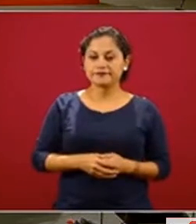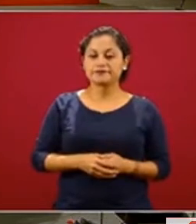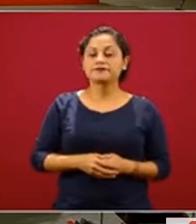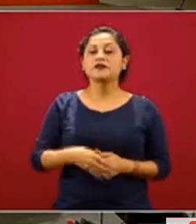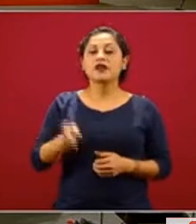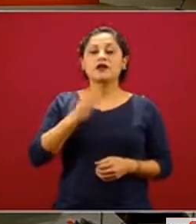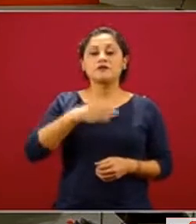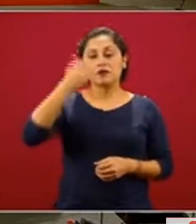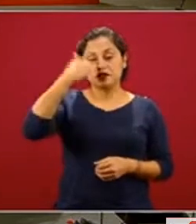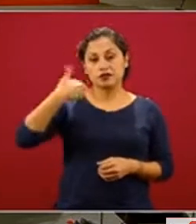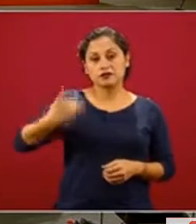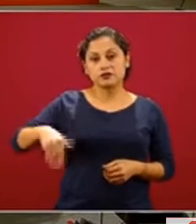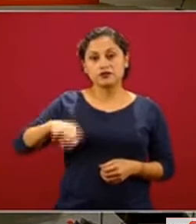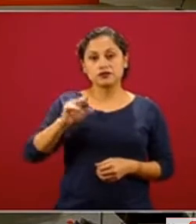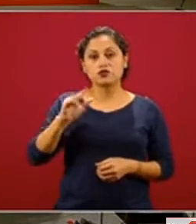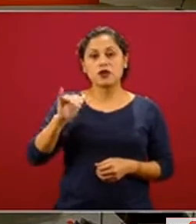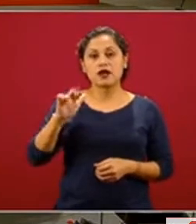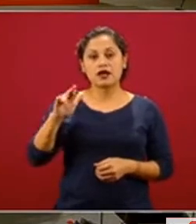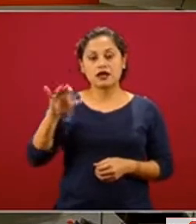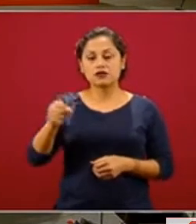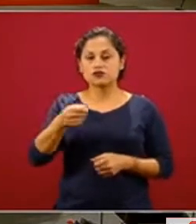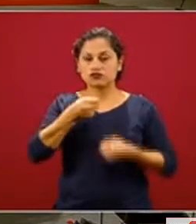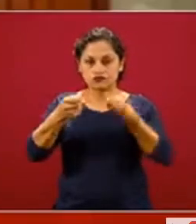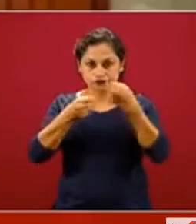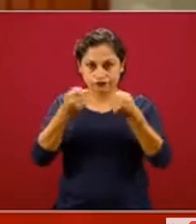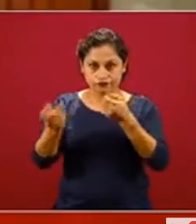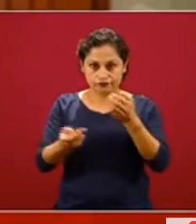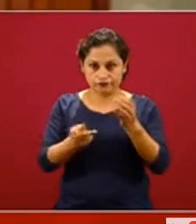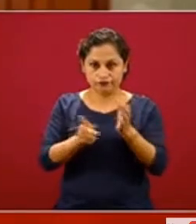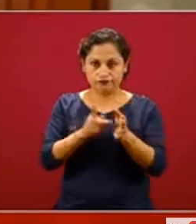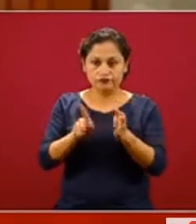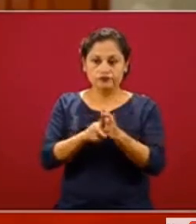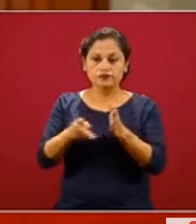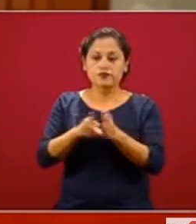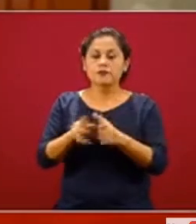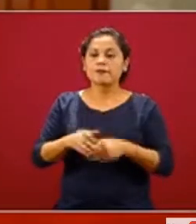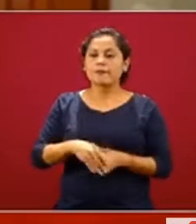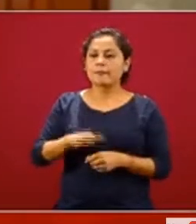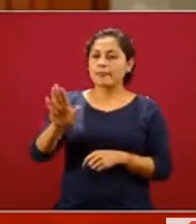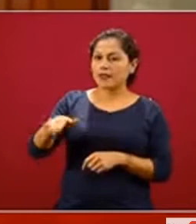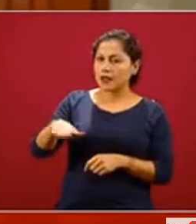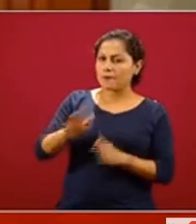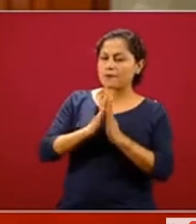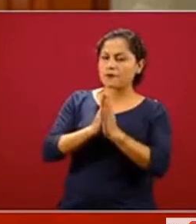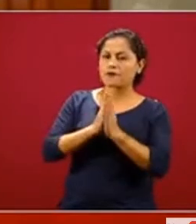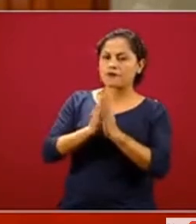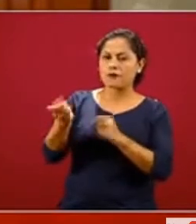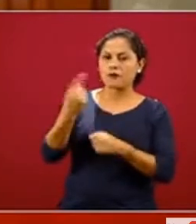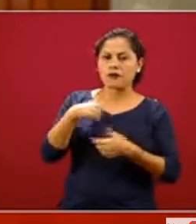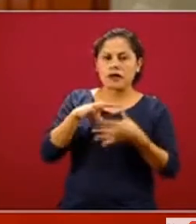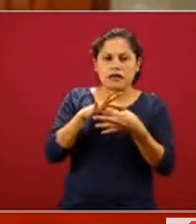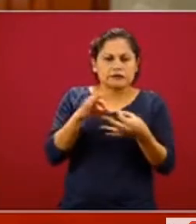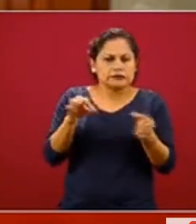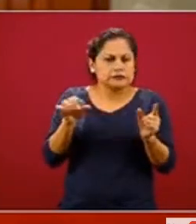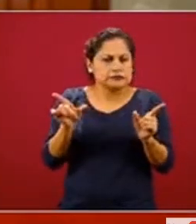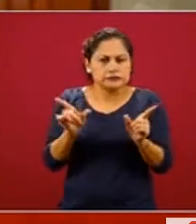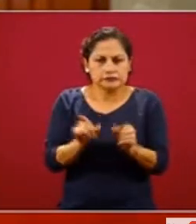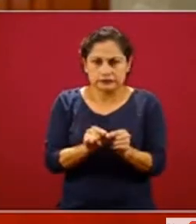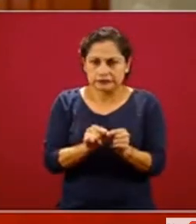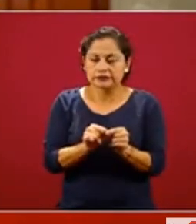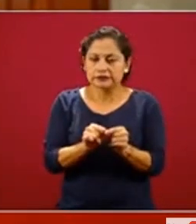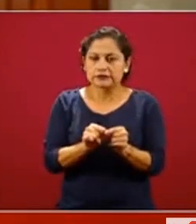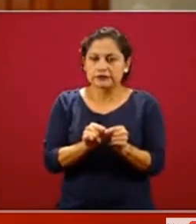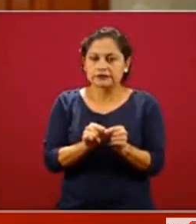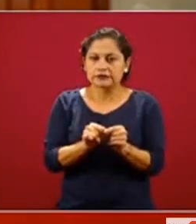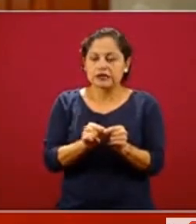noches, Juan Carlos Machado, reportero. Si pudiera comentarnos ahora sí que muy concretamente por